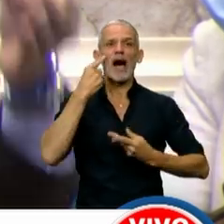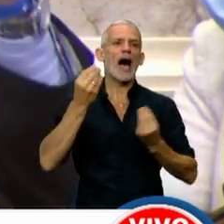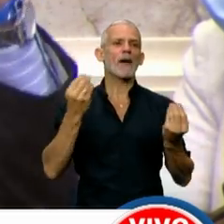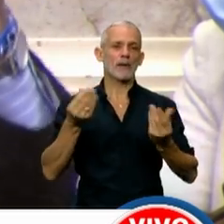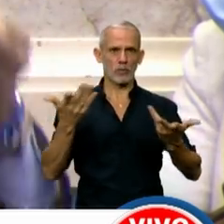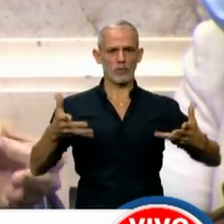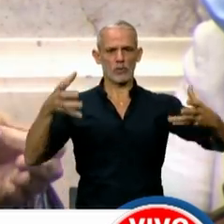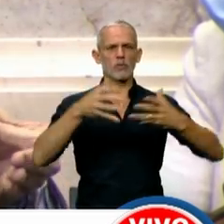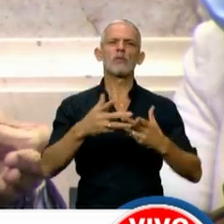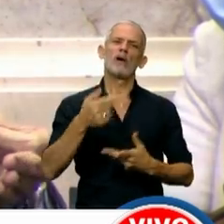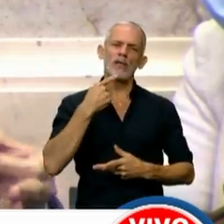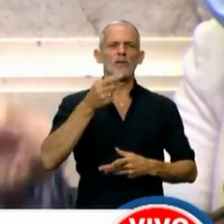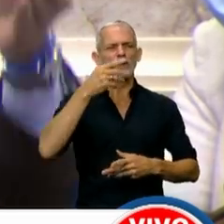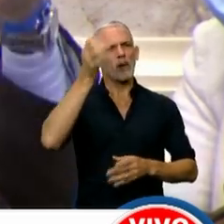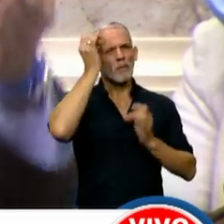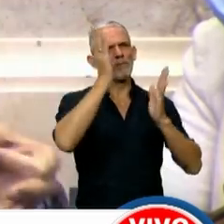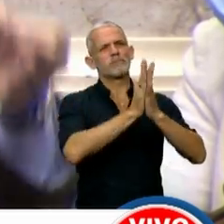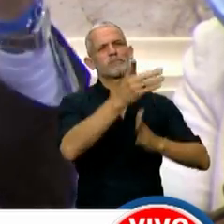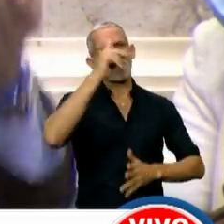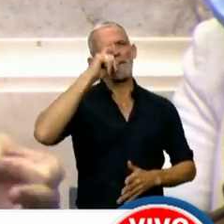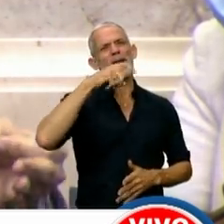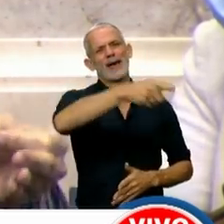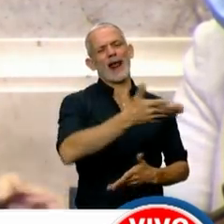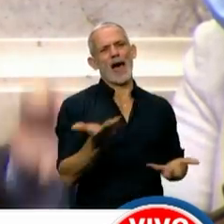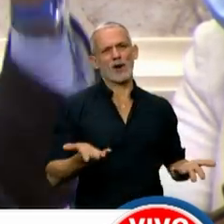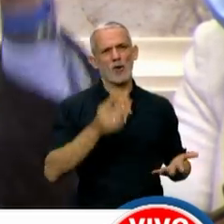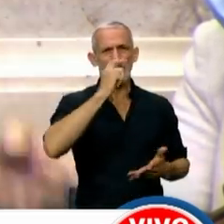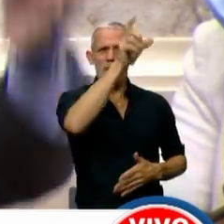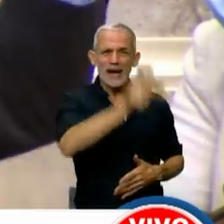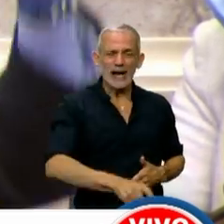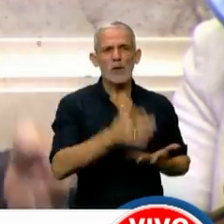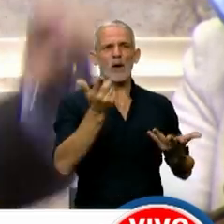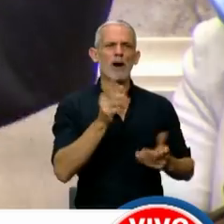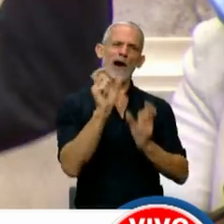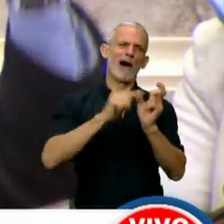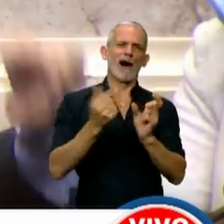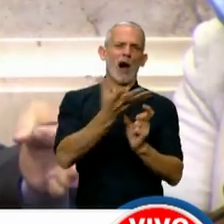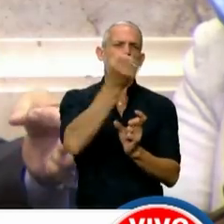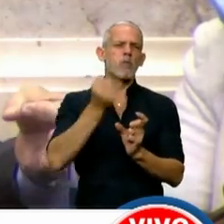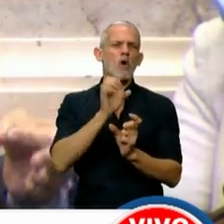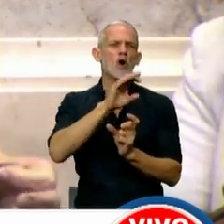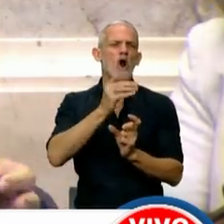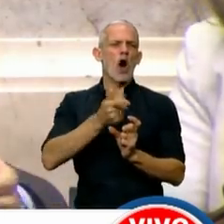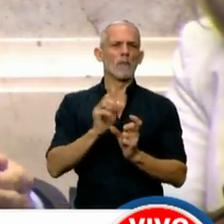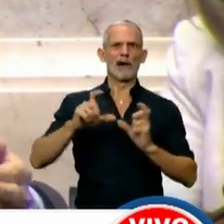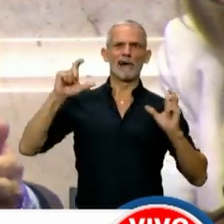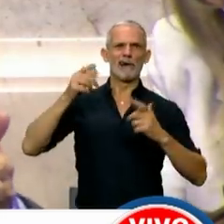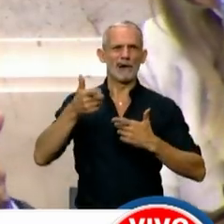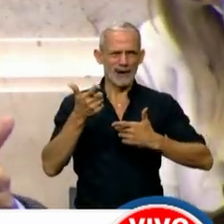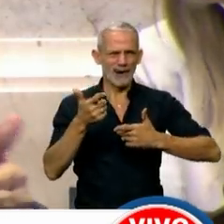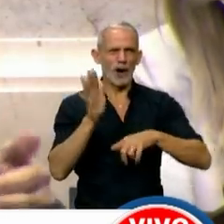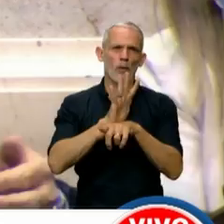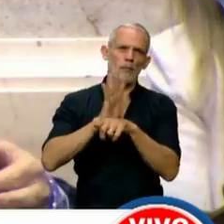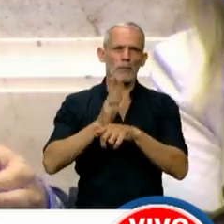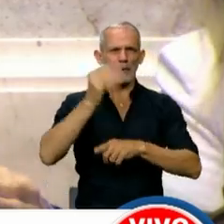acto de desagravio al general belgrano por haber utilizado su figura como telón